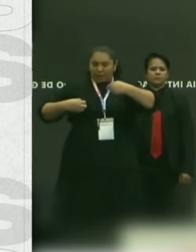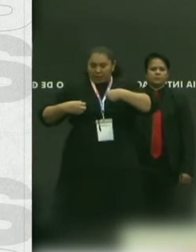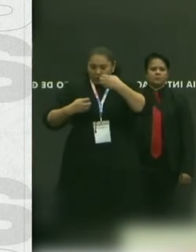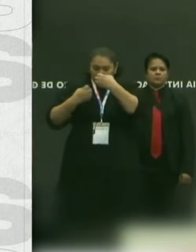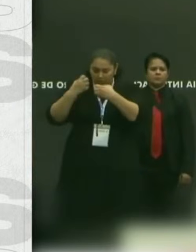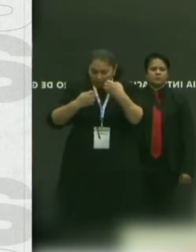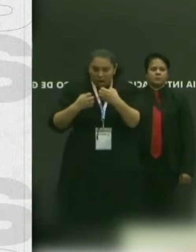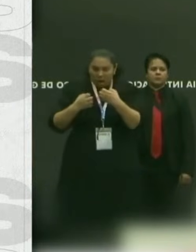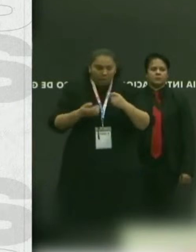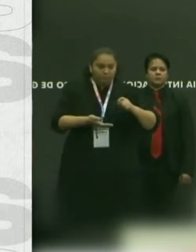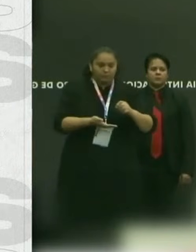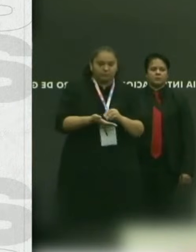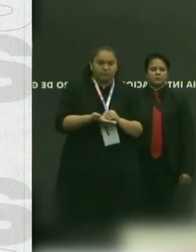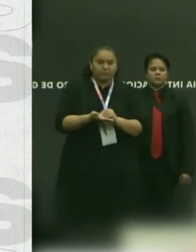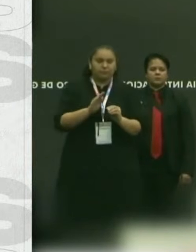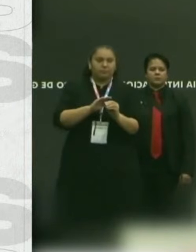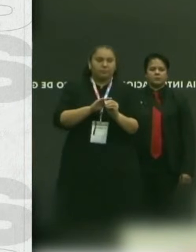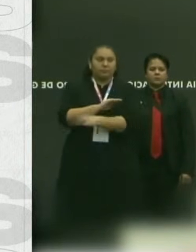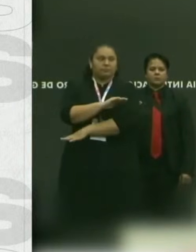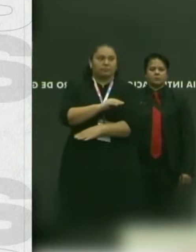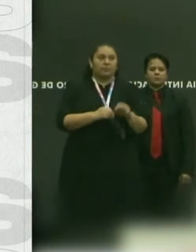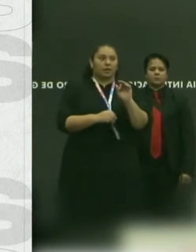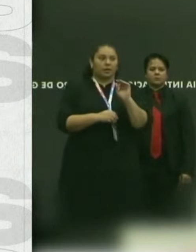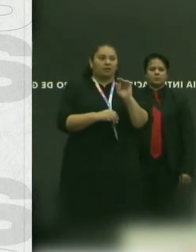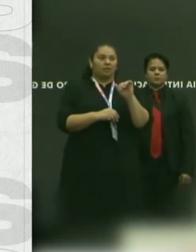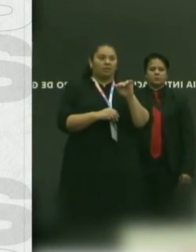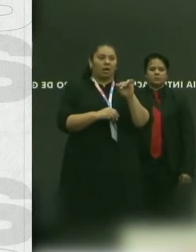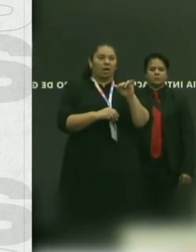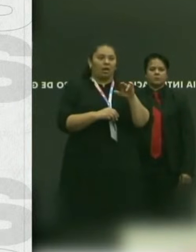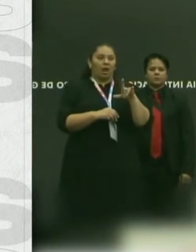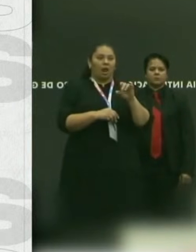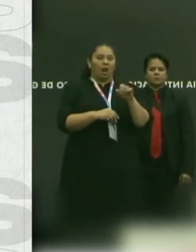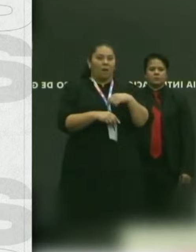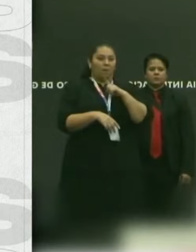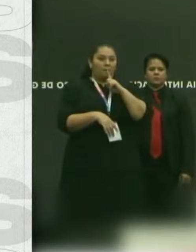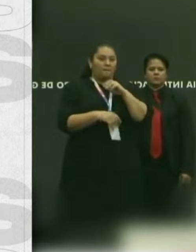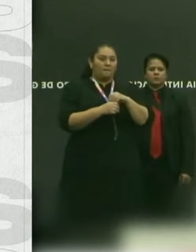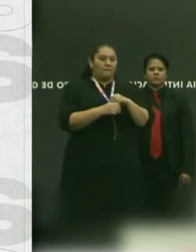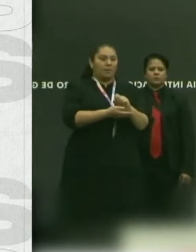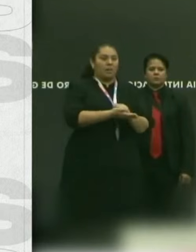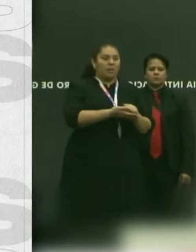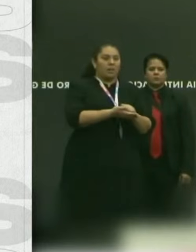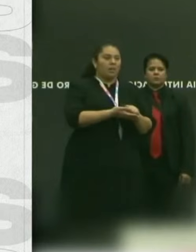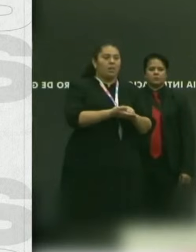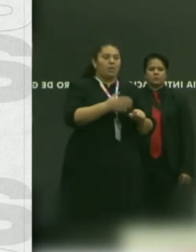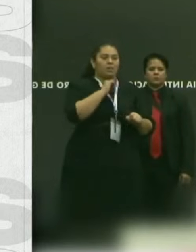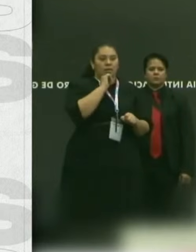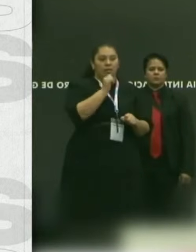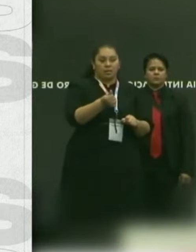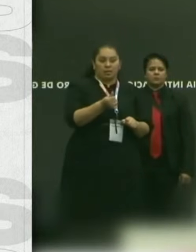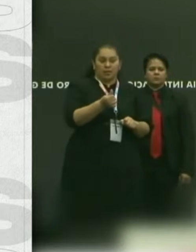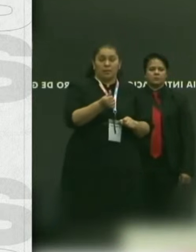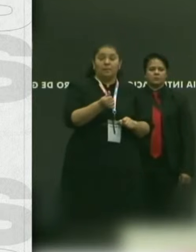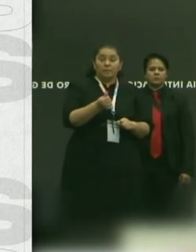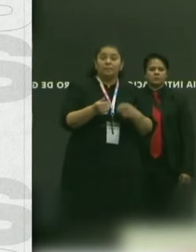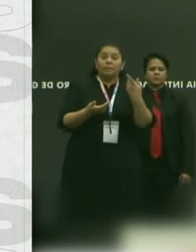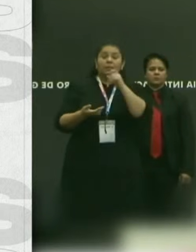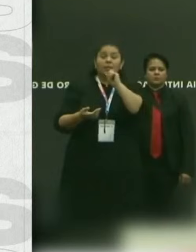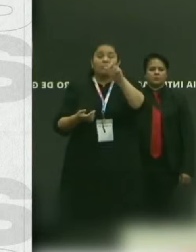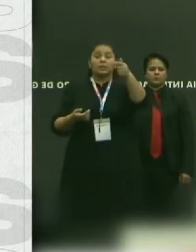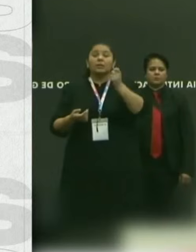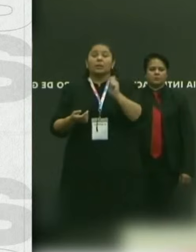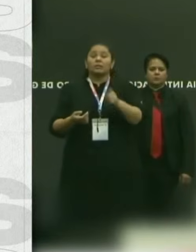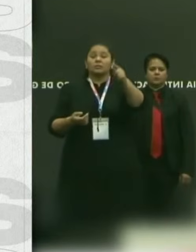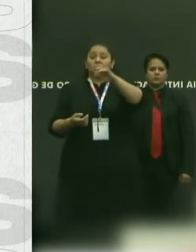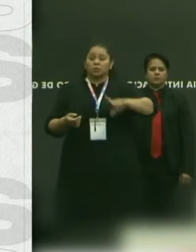pues, la verdad más bien a donde ella pertenece es a las noticias del corazón. O sea, está muy bien, por ejemplo, cuando salen las notas estas